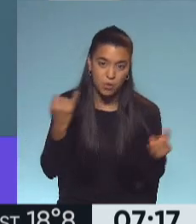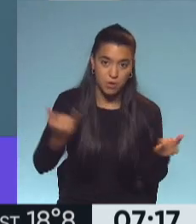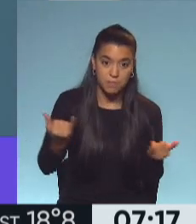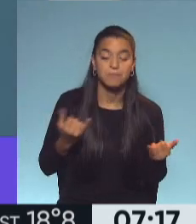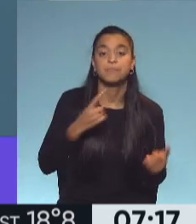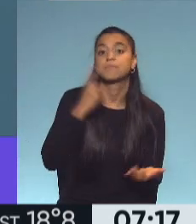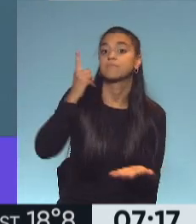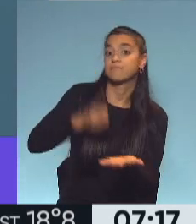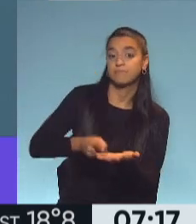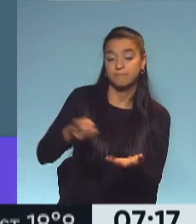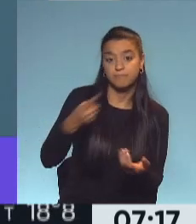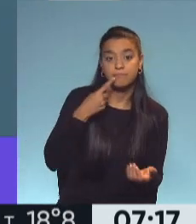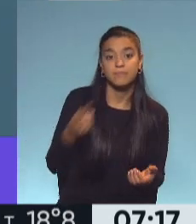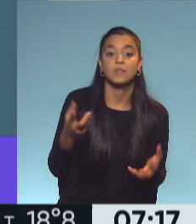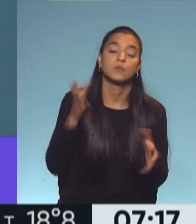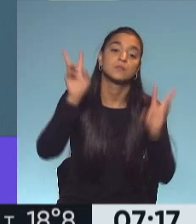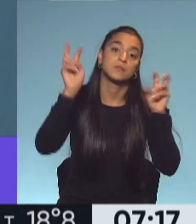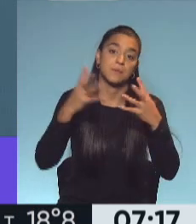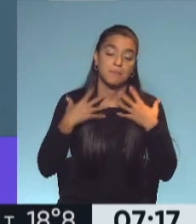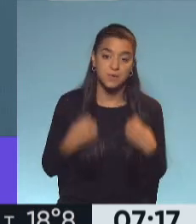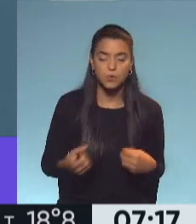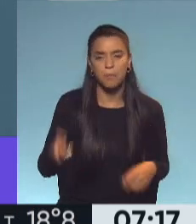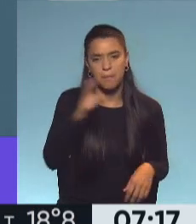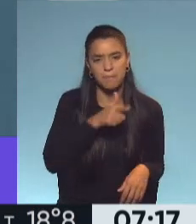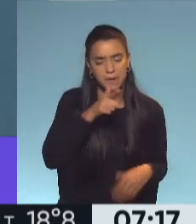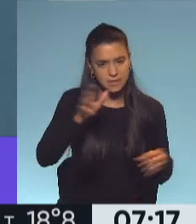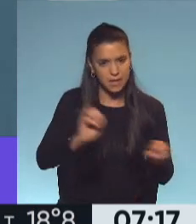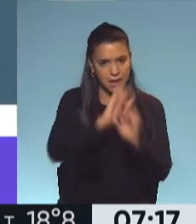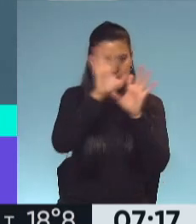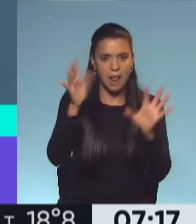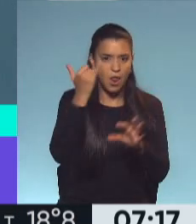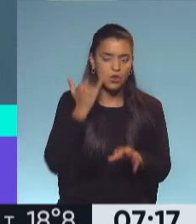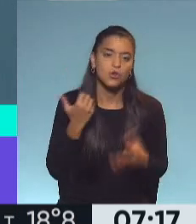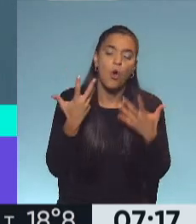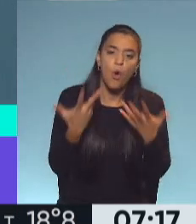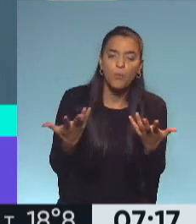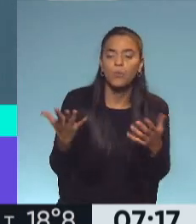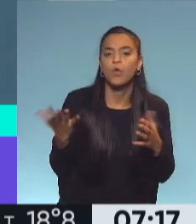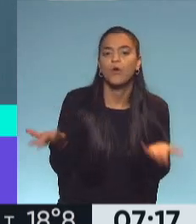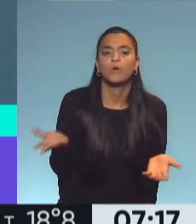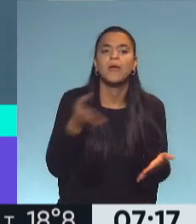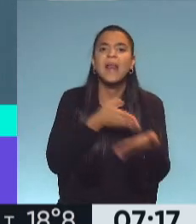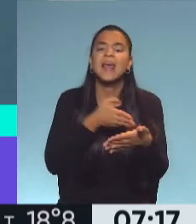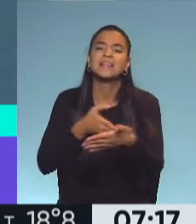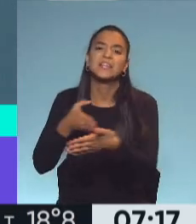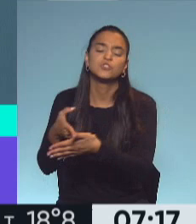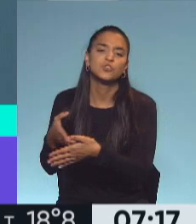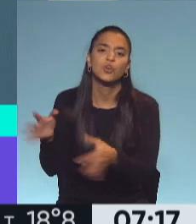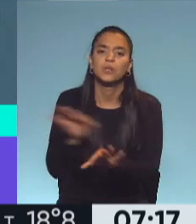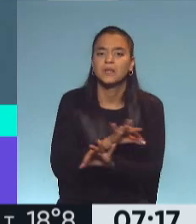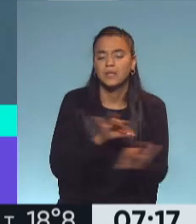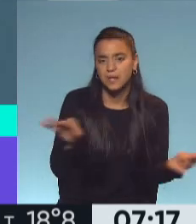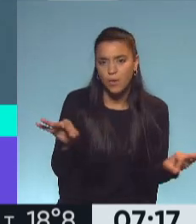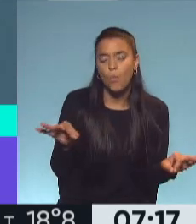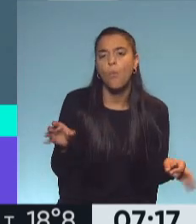la indicación por cuestiones sanitarias, y esto creo que ha quedado bastante claro, por supuesto que ninguna de las restricciones que se toman